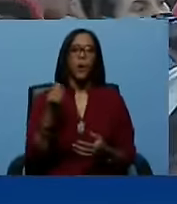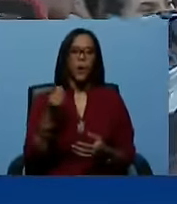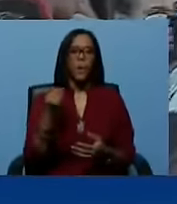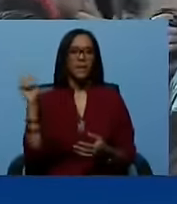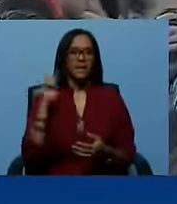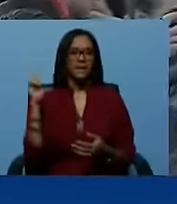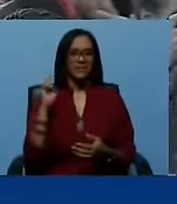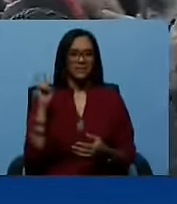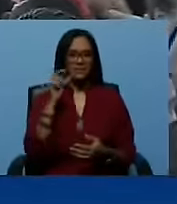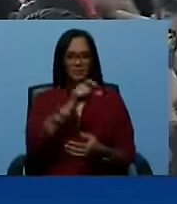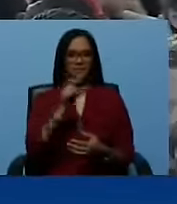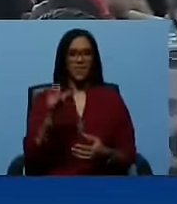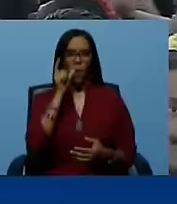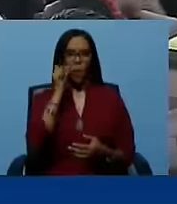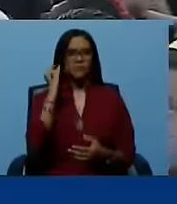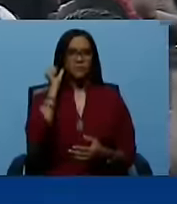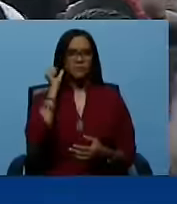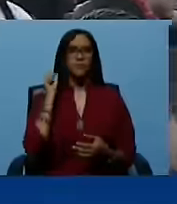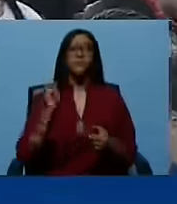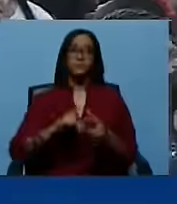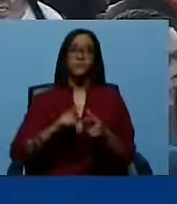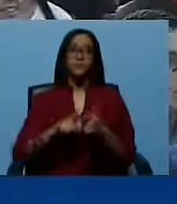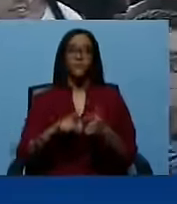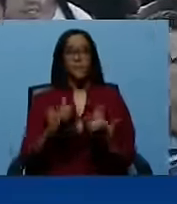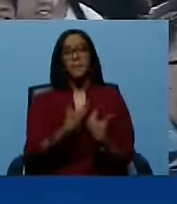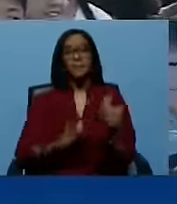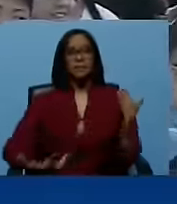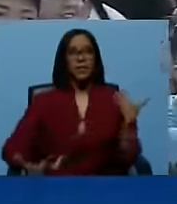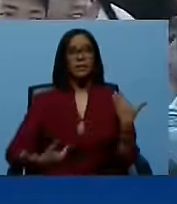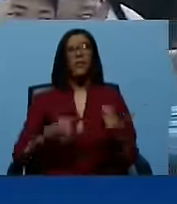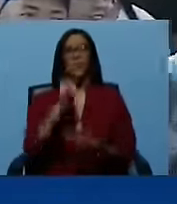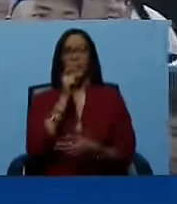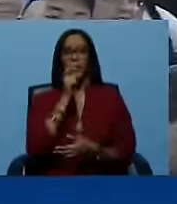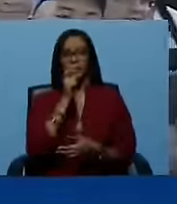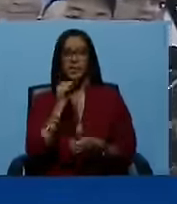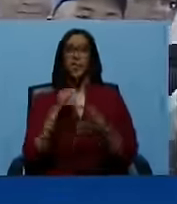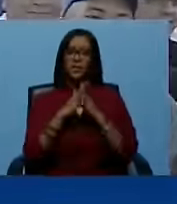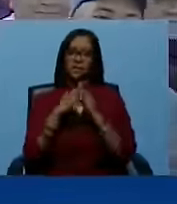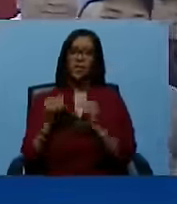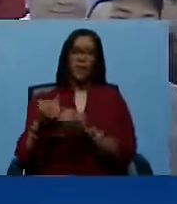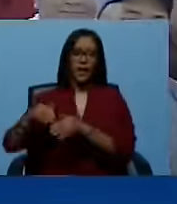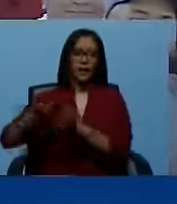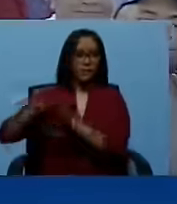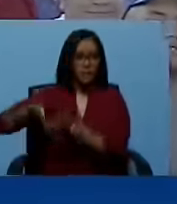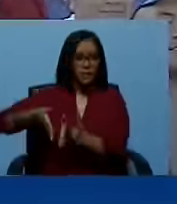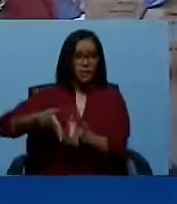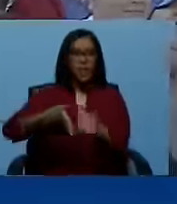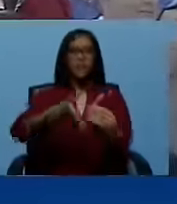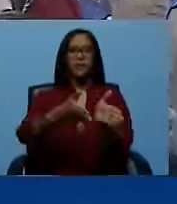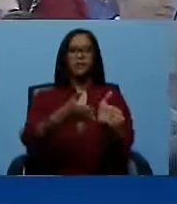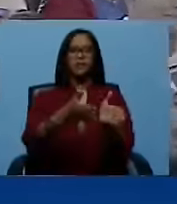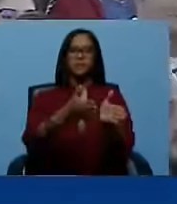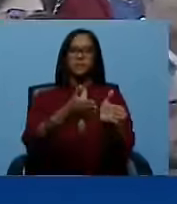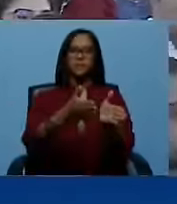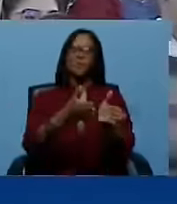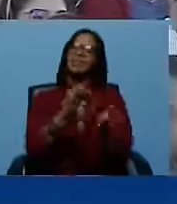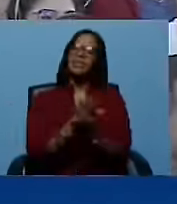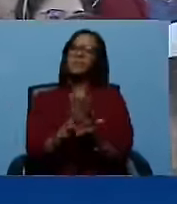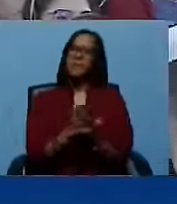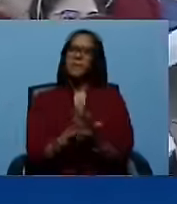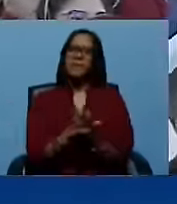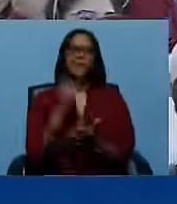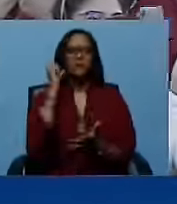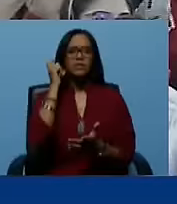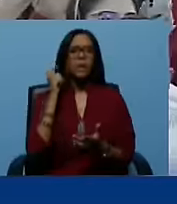venezolanas. Por lo tanto, presidente, nos hemos preguntado en toda esta ruta también si siempre